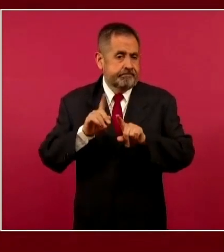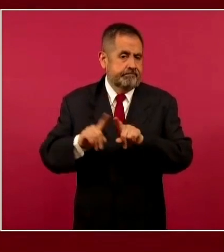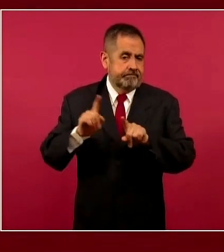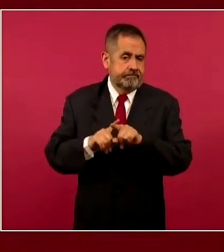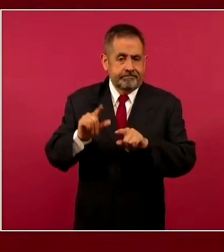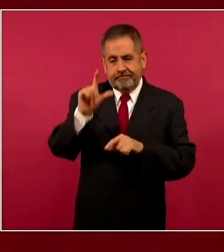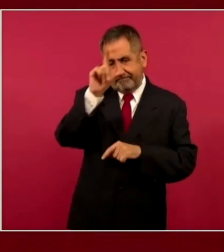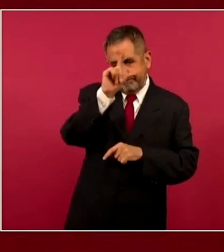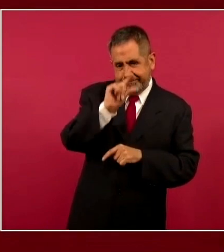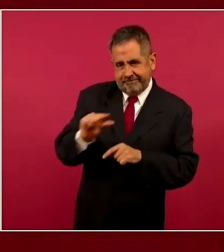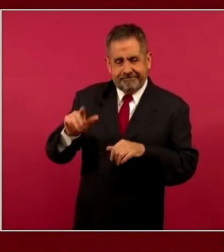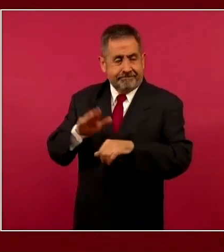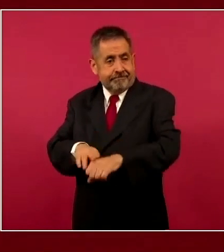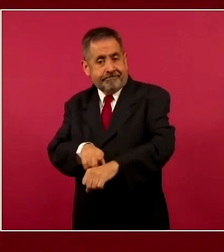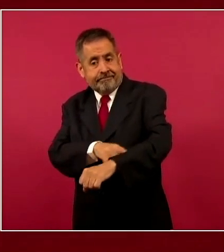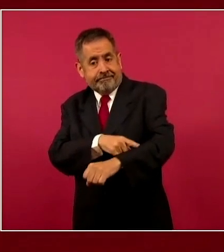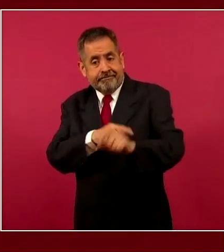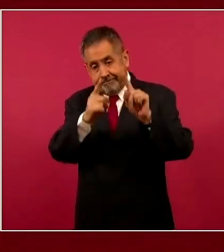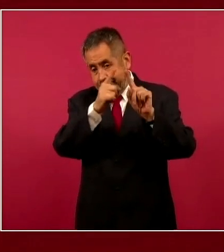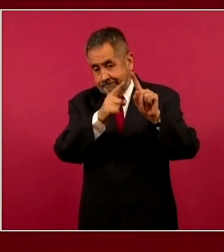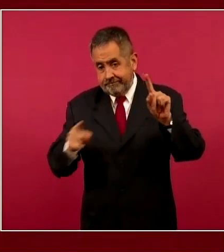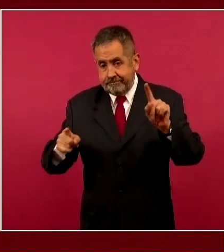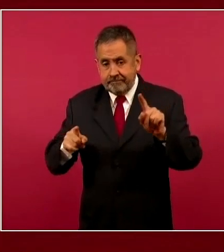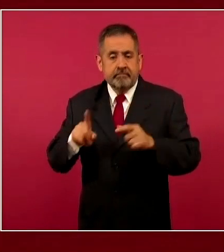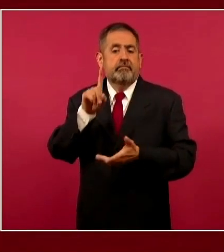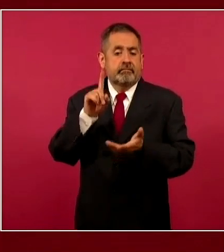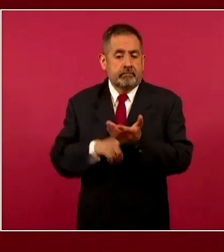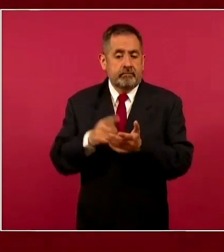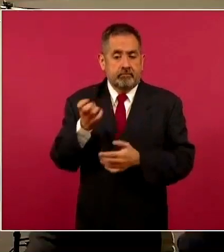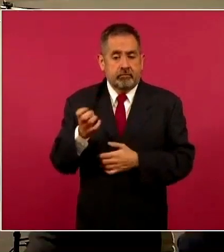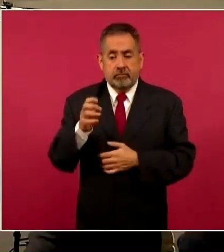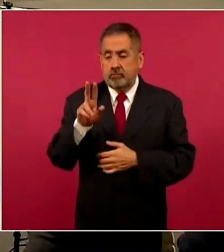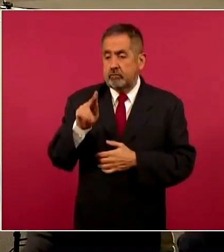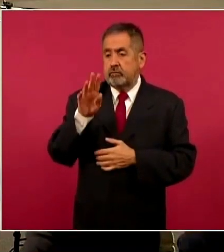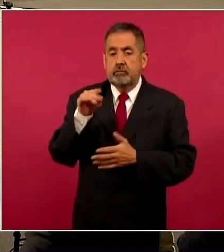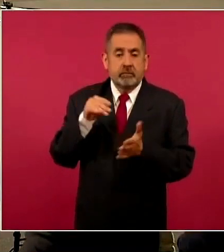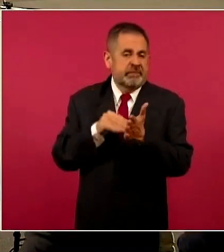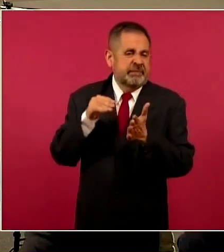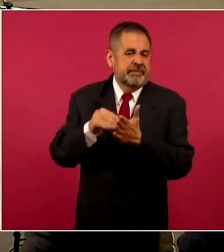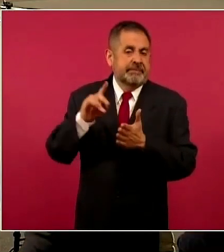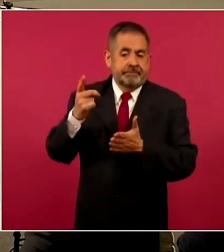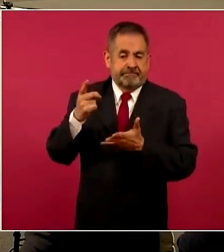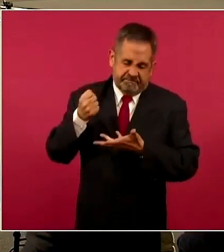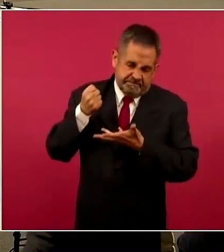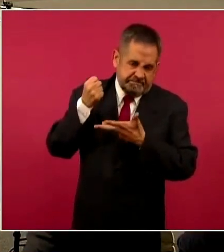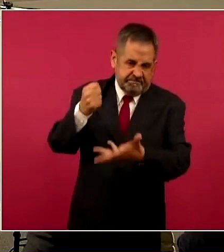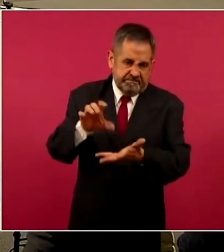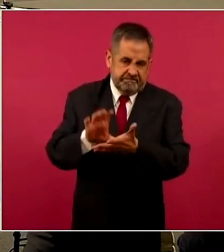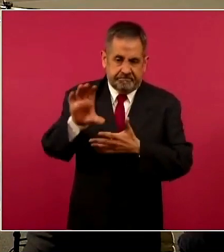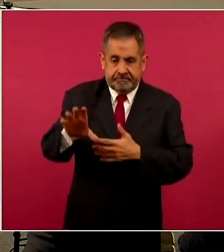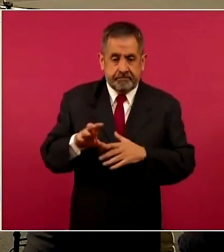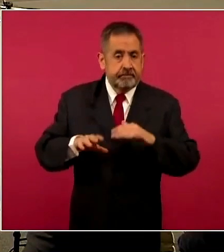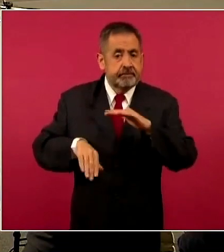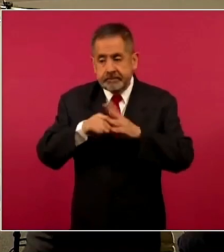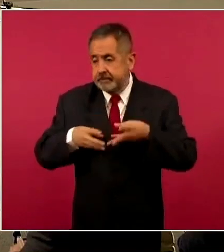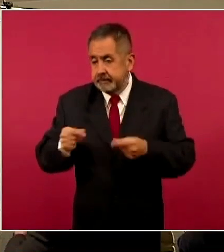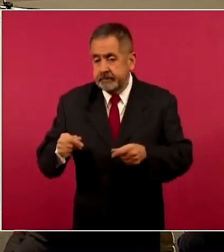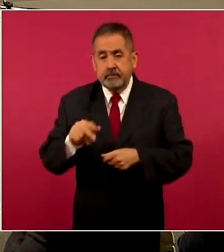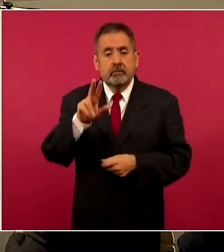dimensiones de este estado y su población, es de 1,489 millones de pesos y tenemos un